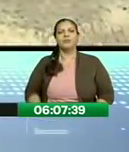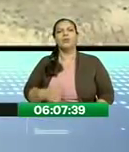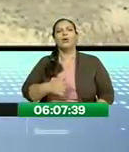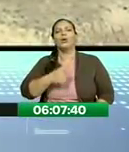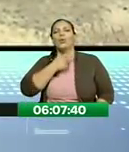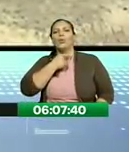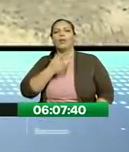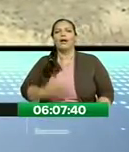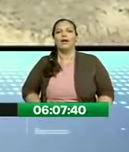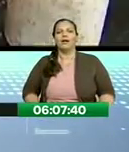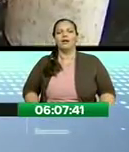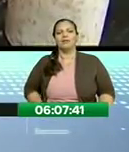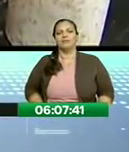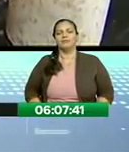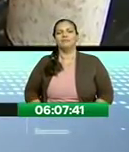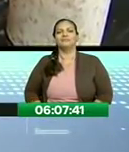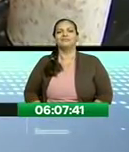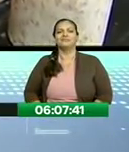los superhéroes. Batman,